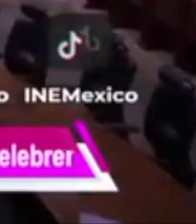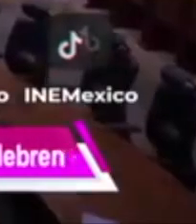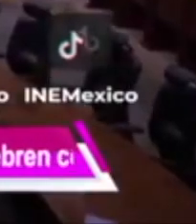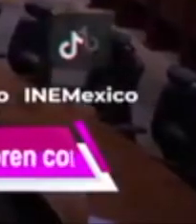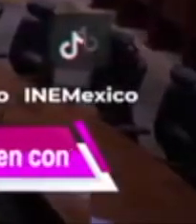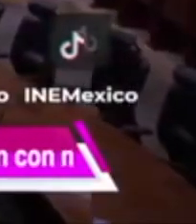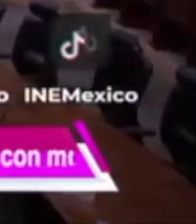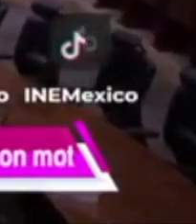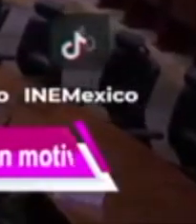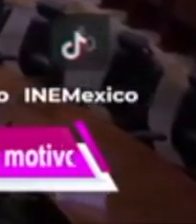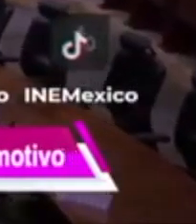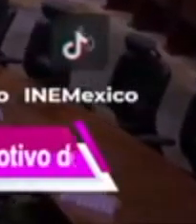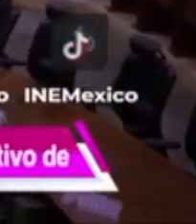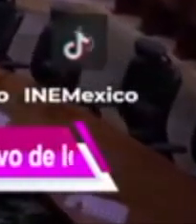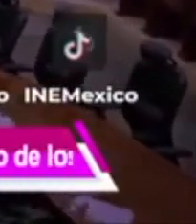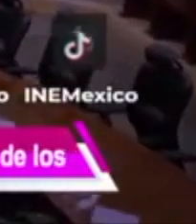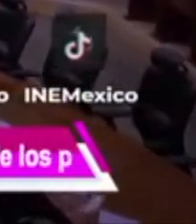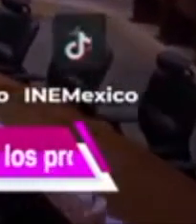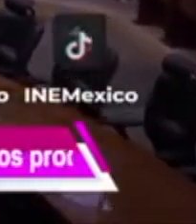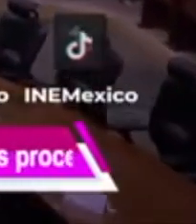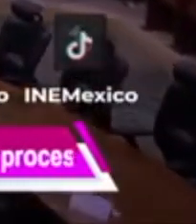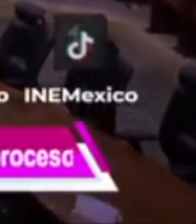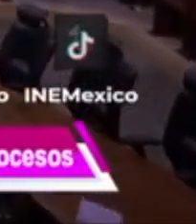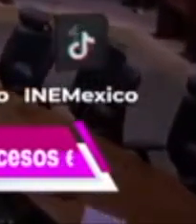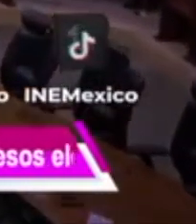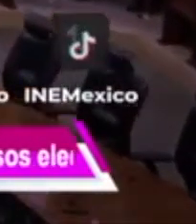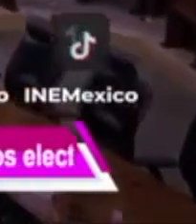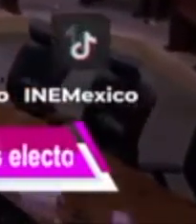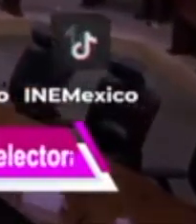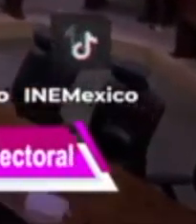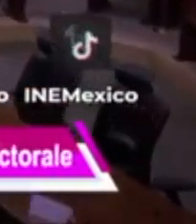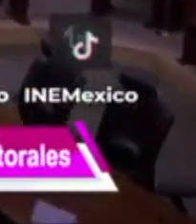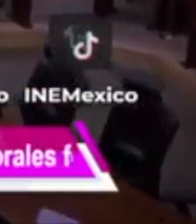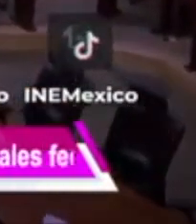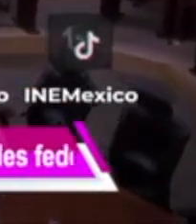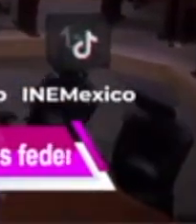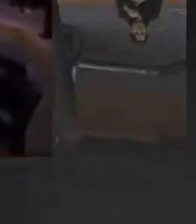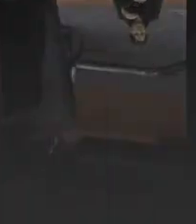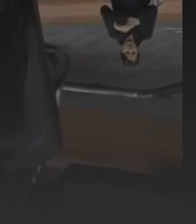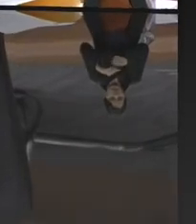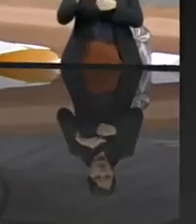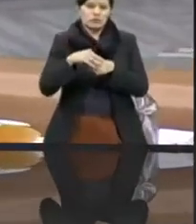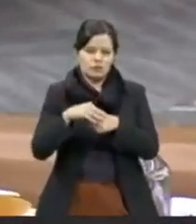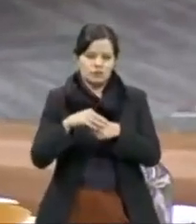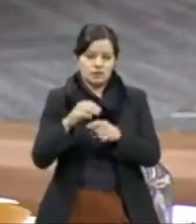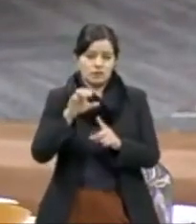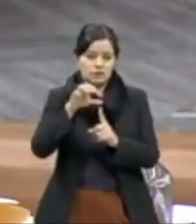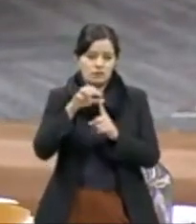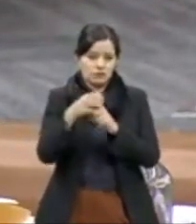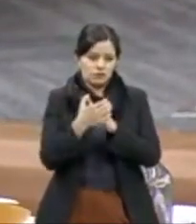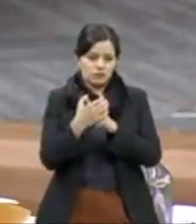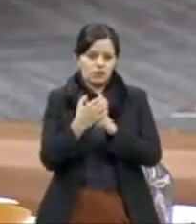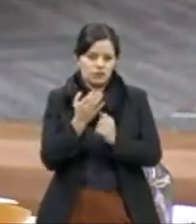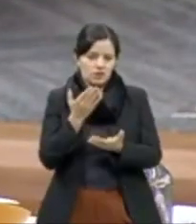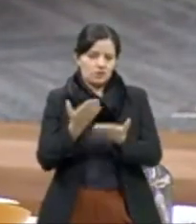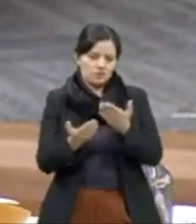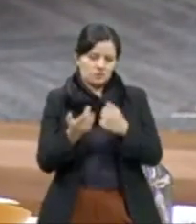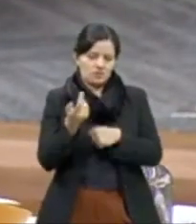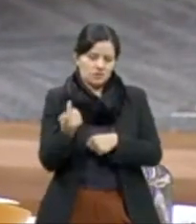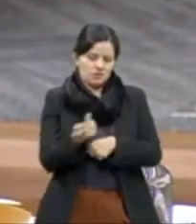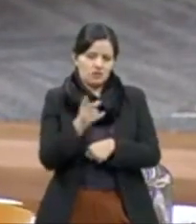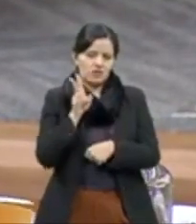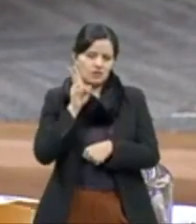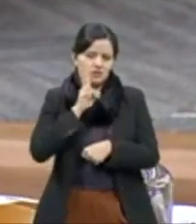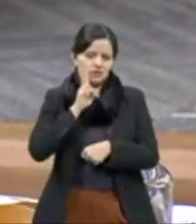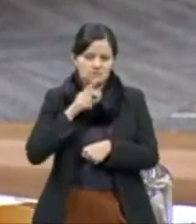3.861.567 credenciales para votar cuyo plazo expiraba el 31 de diciembre de 2023, con el objetivo de permitir que éstas sean utilizadas